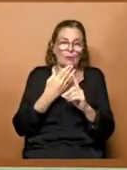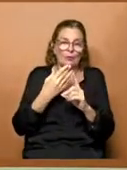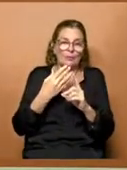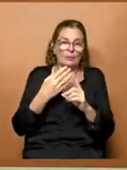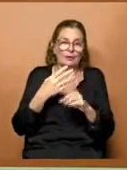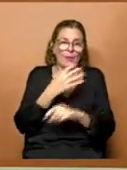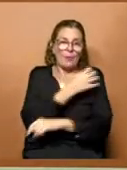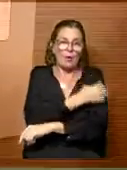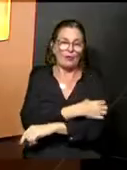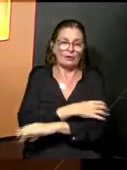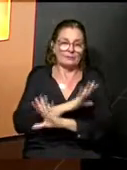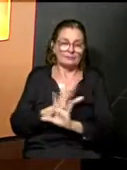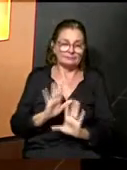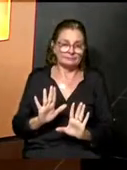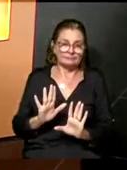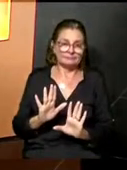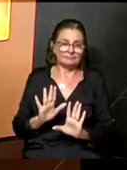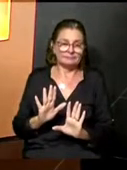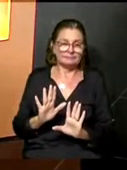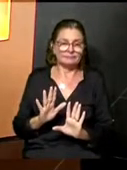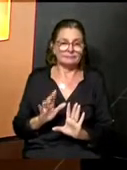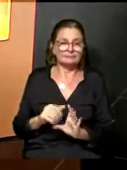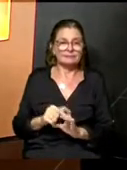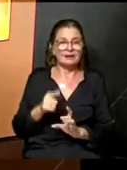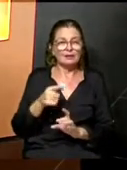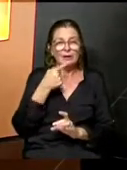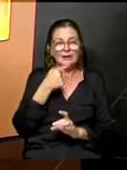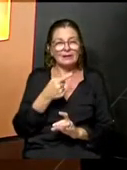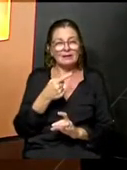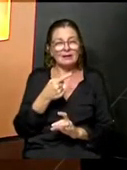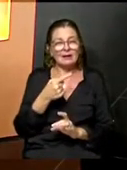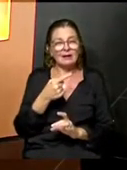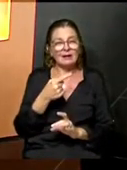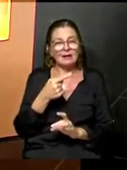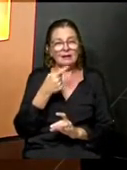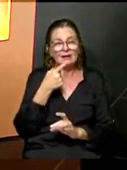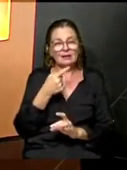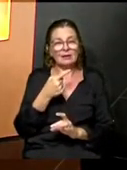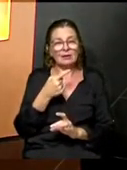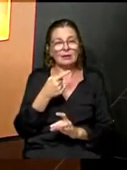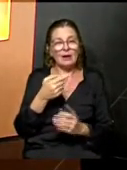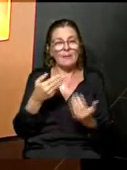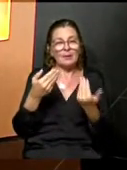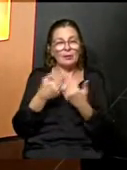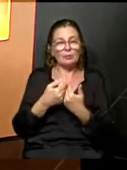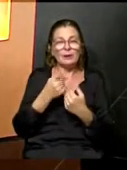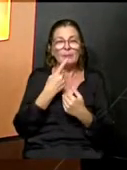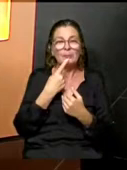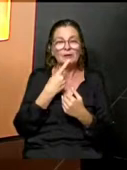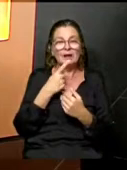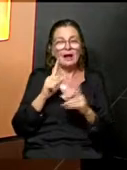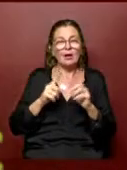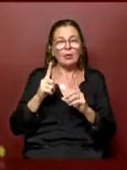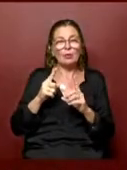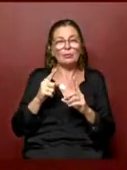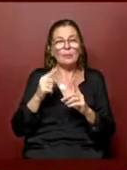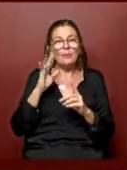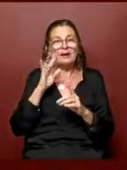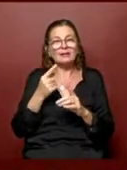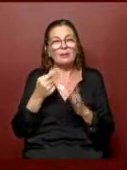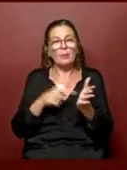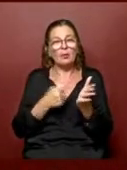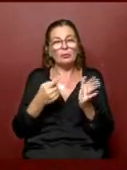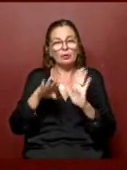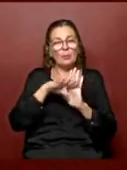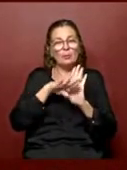pobre. A propósito de esto que decía Karina, Cristina, apelo a la pregunta directa política. ¿Hay algún indicio, algún punto en el